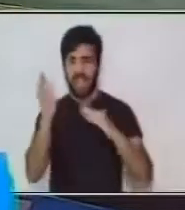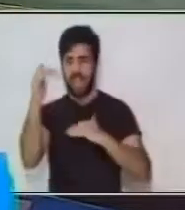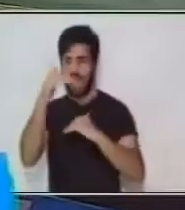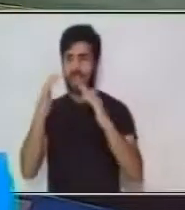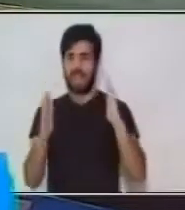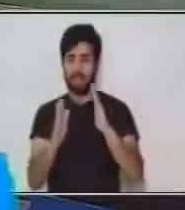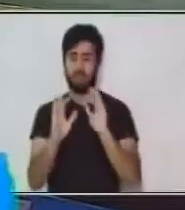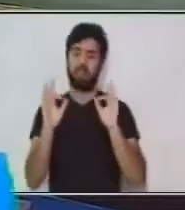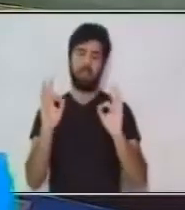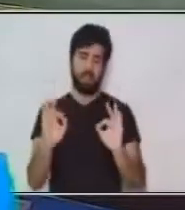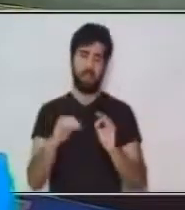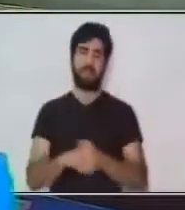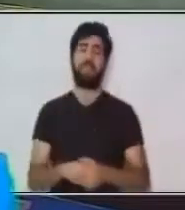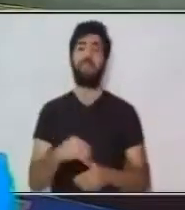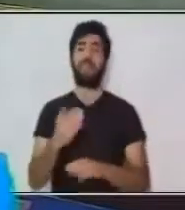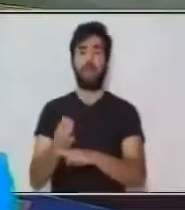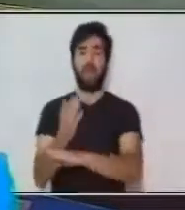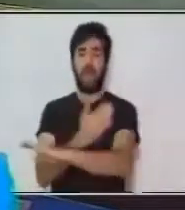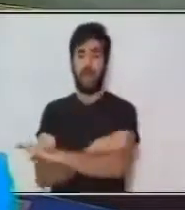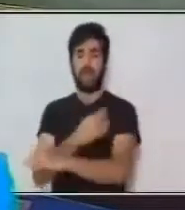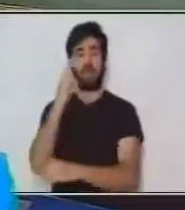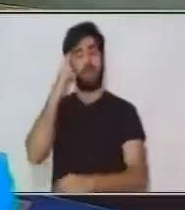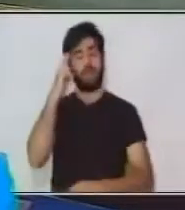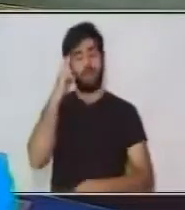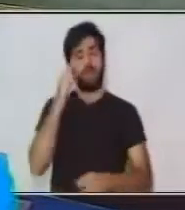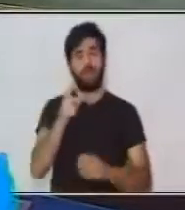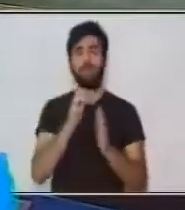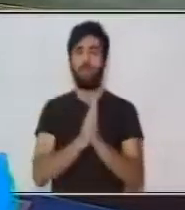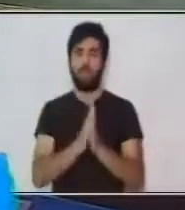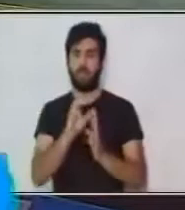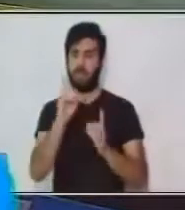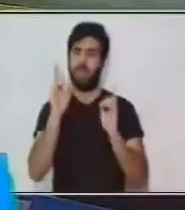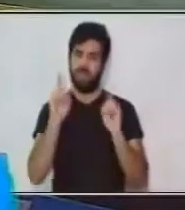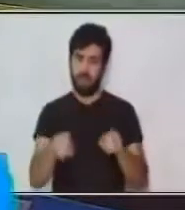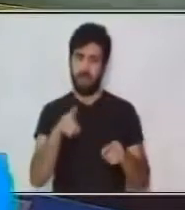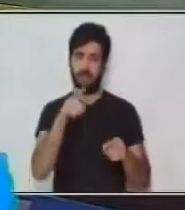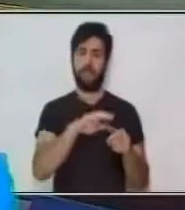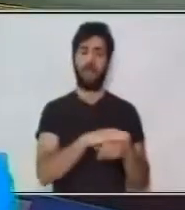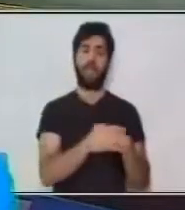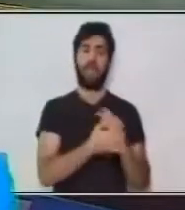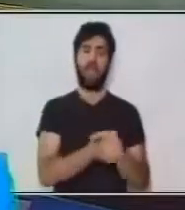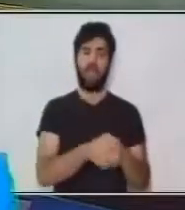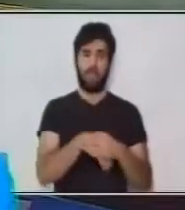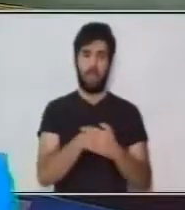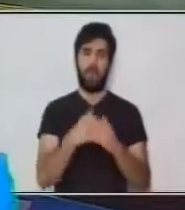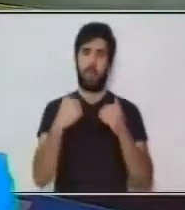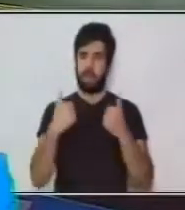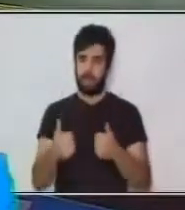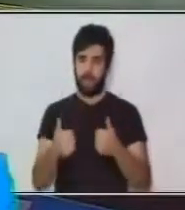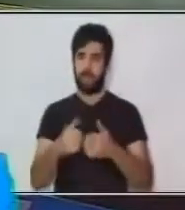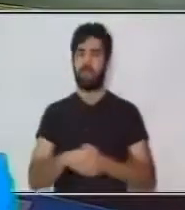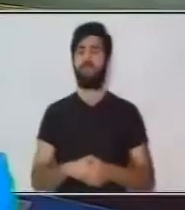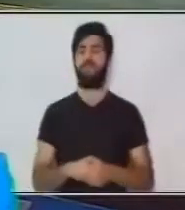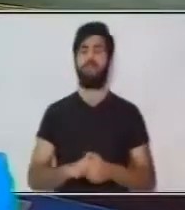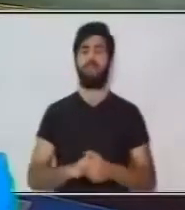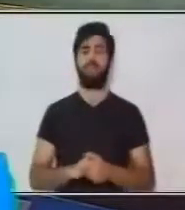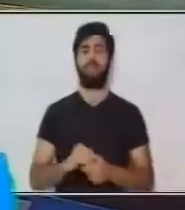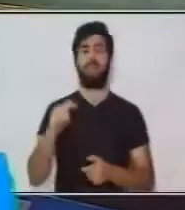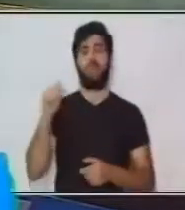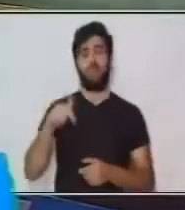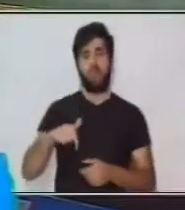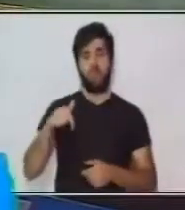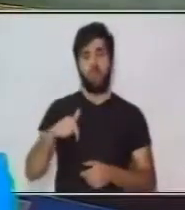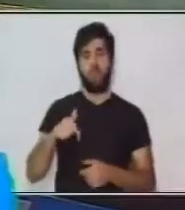quiero recordarte, ¿verdad?, antes de empezar, que debes de lavar muy bien tus manos con agua y con jabón. En esta